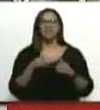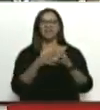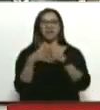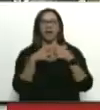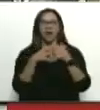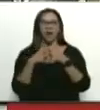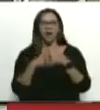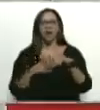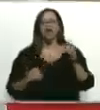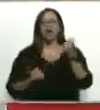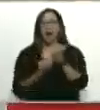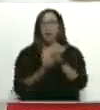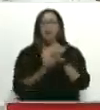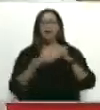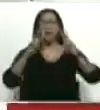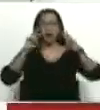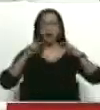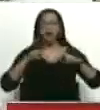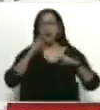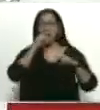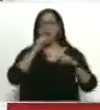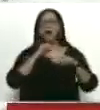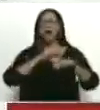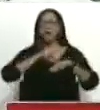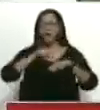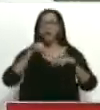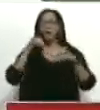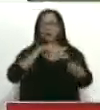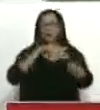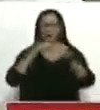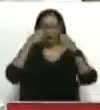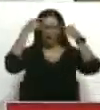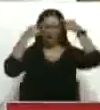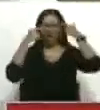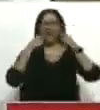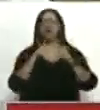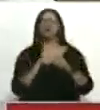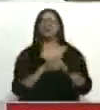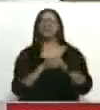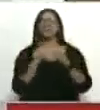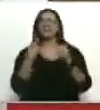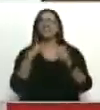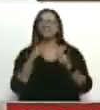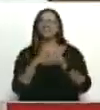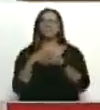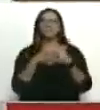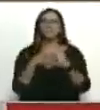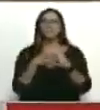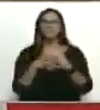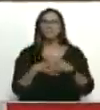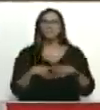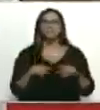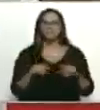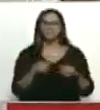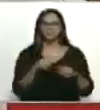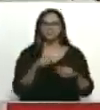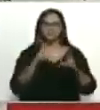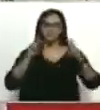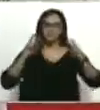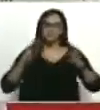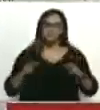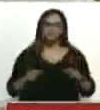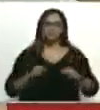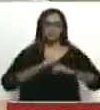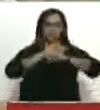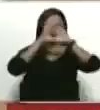Unidos apoya la investigación de Maduro por corrupción dentro del chavismo. Según Kirby, Estados Unidos espera que esa investigación sea